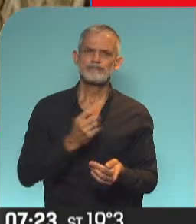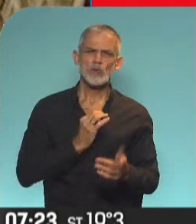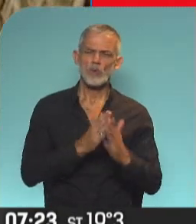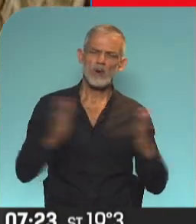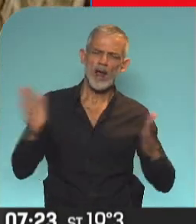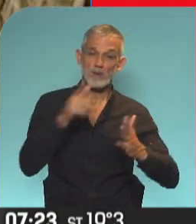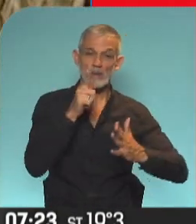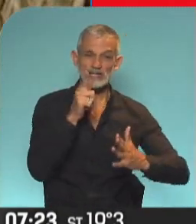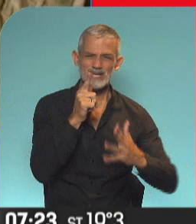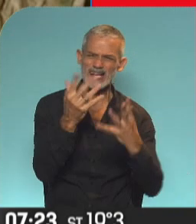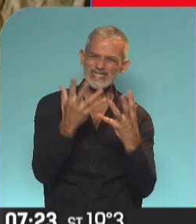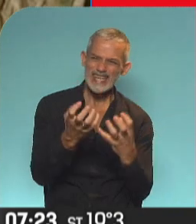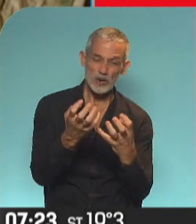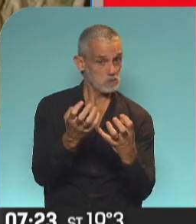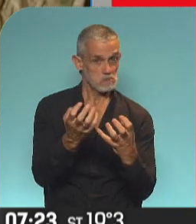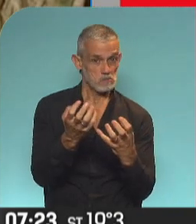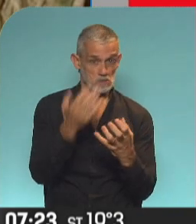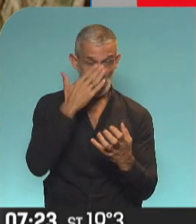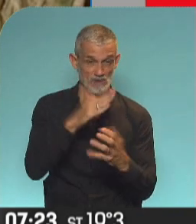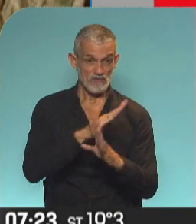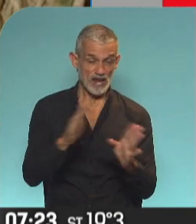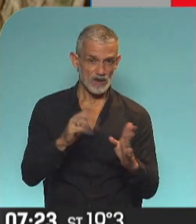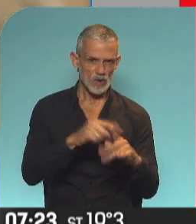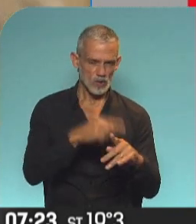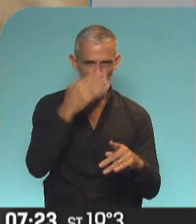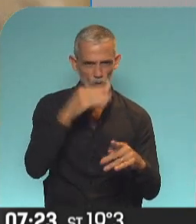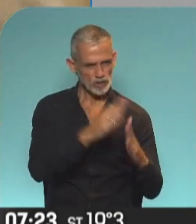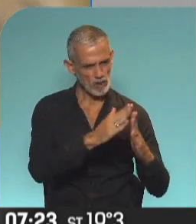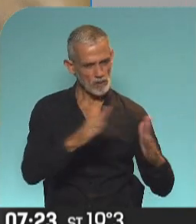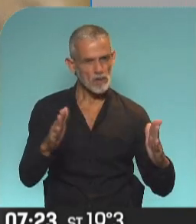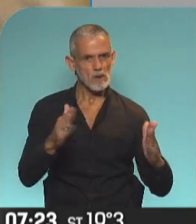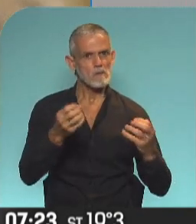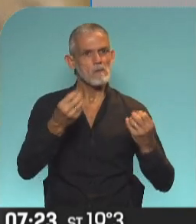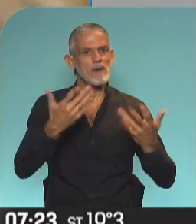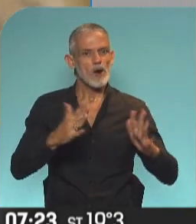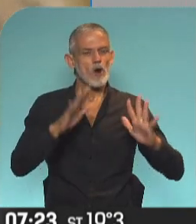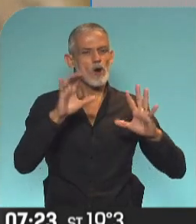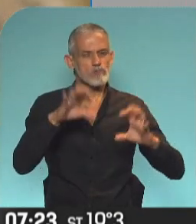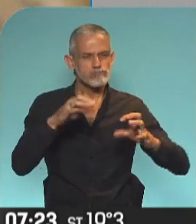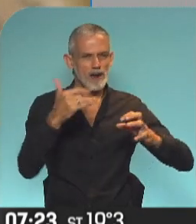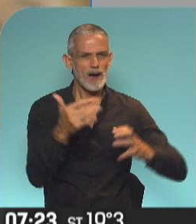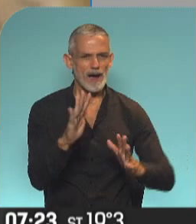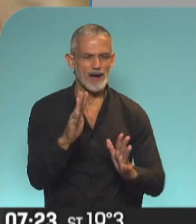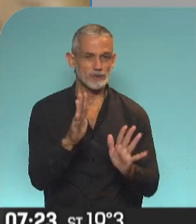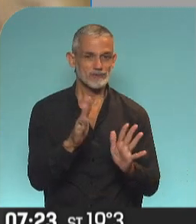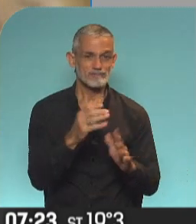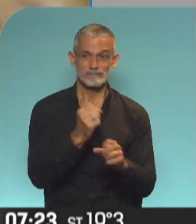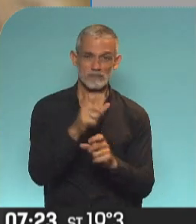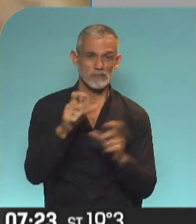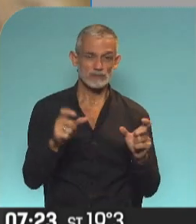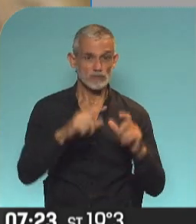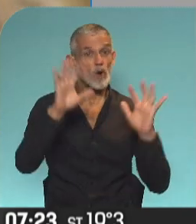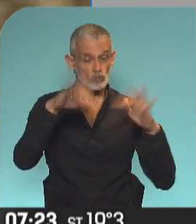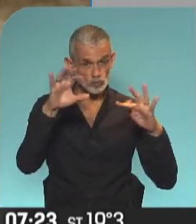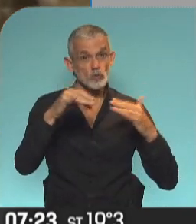de mucha sequía termina siendo en el último tramo un poco más aliviador, ¿no?, para la familia agricultora, porque cayeron